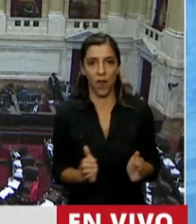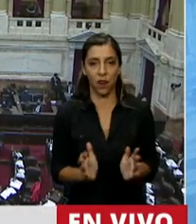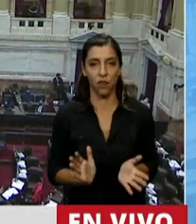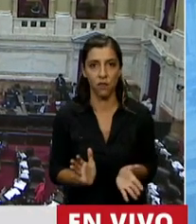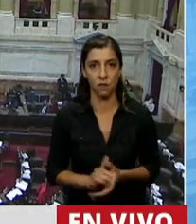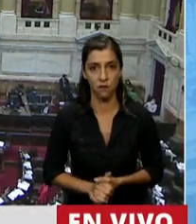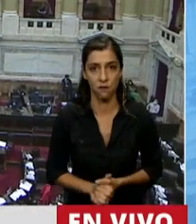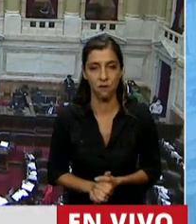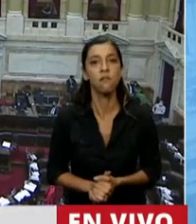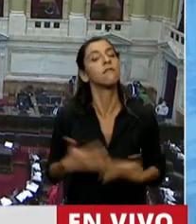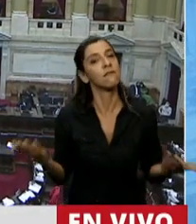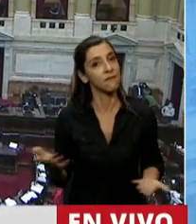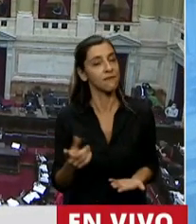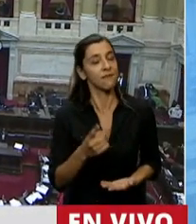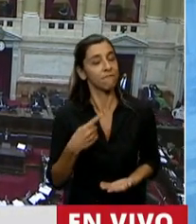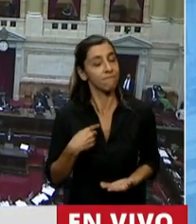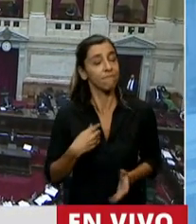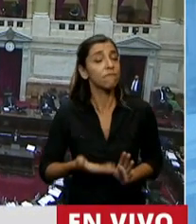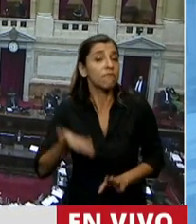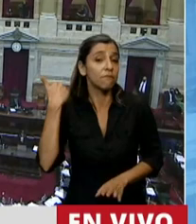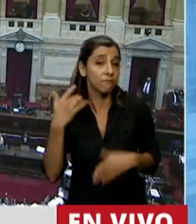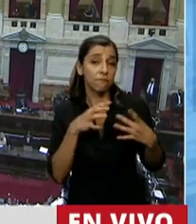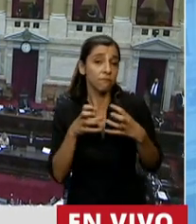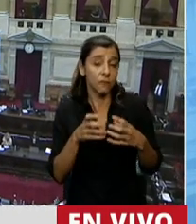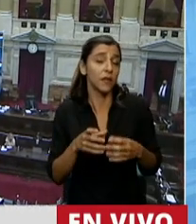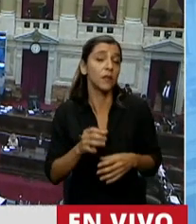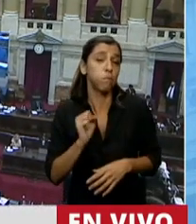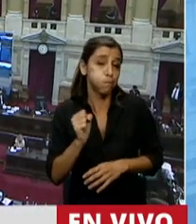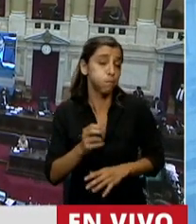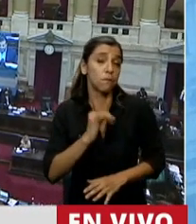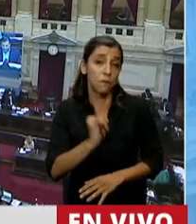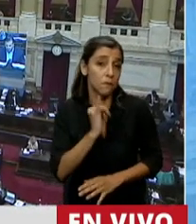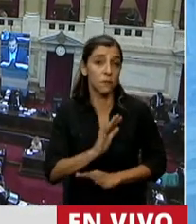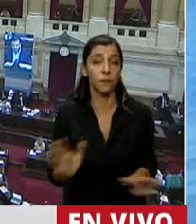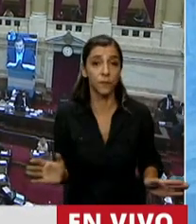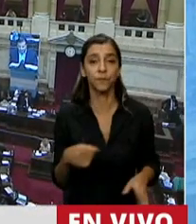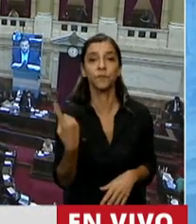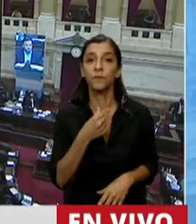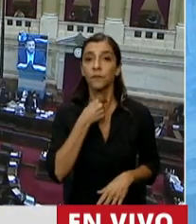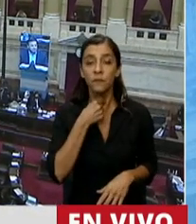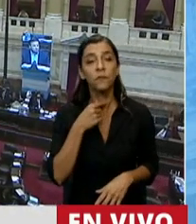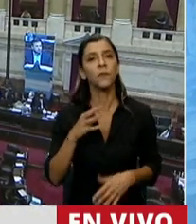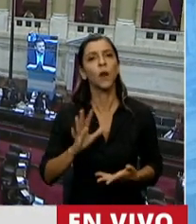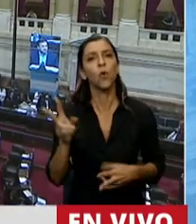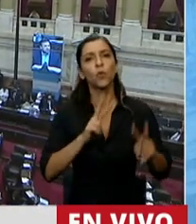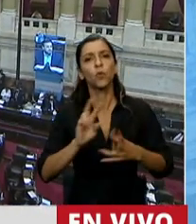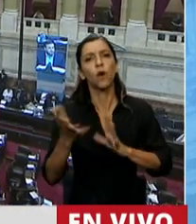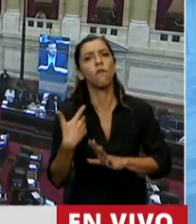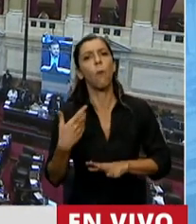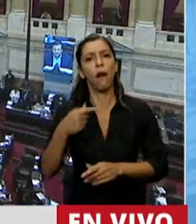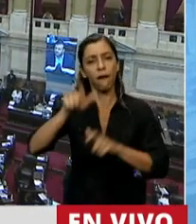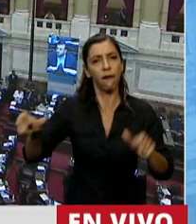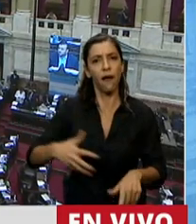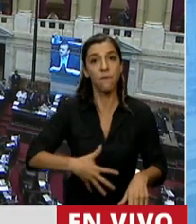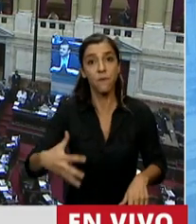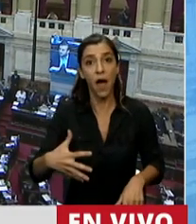como lo dije en el anterior debate que si quisiéramos evitar o prevenir los embarazos no deseados deberíamos